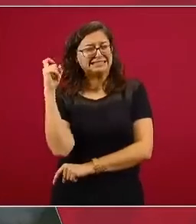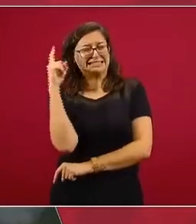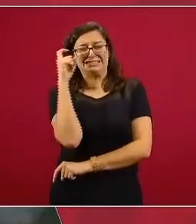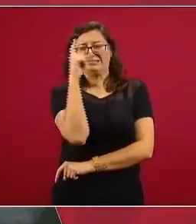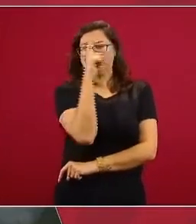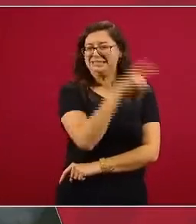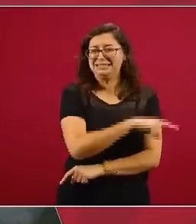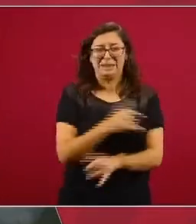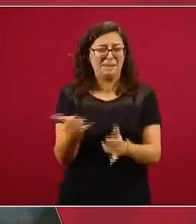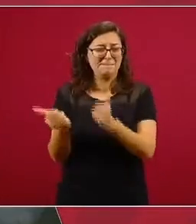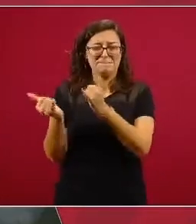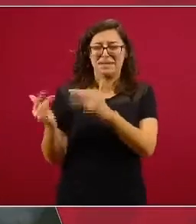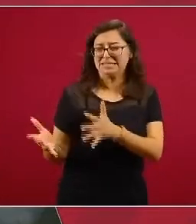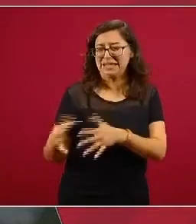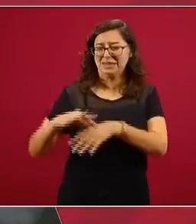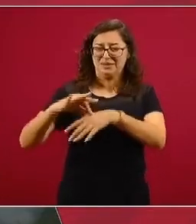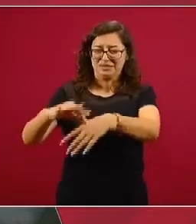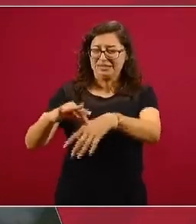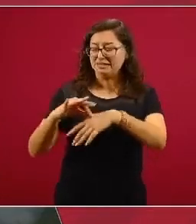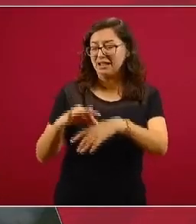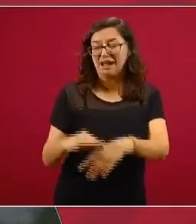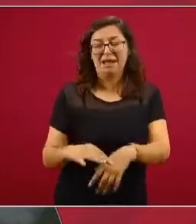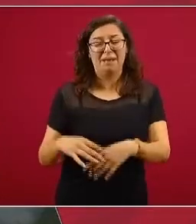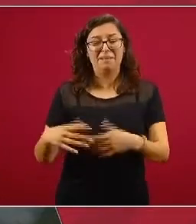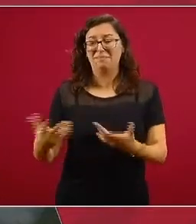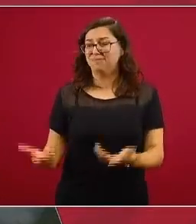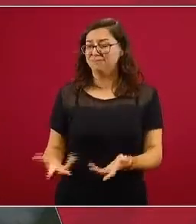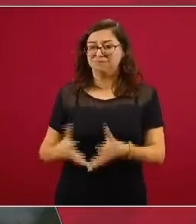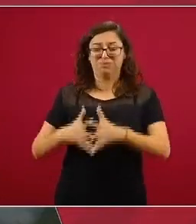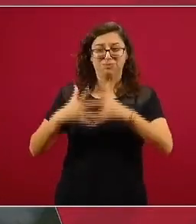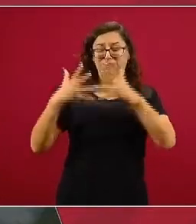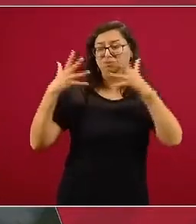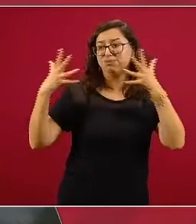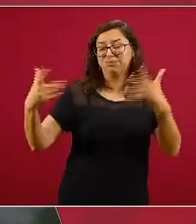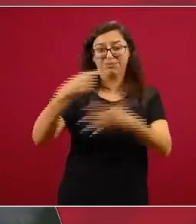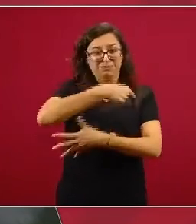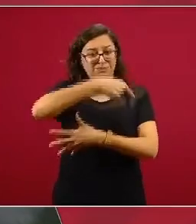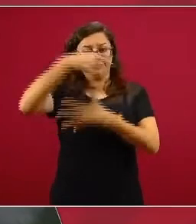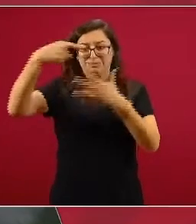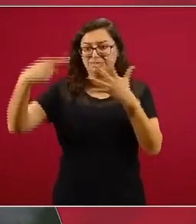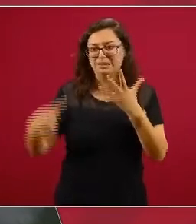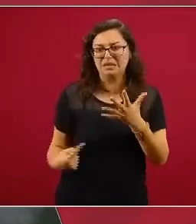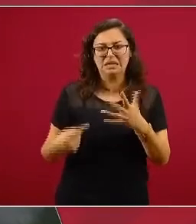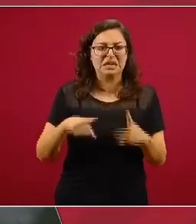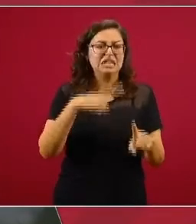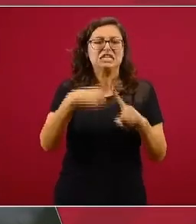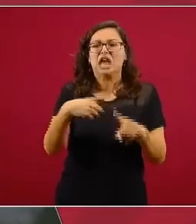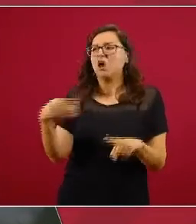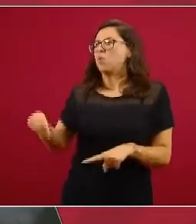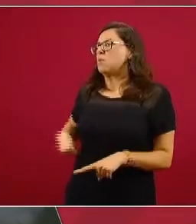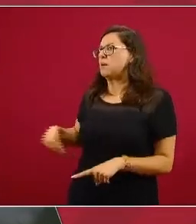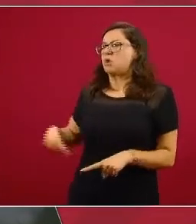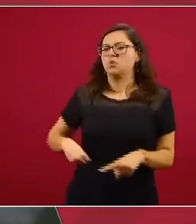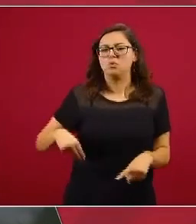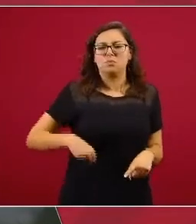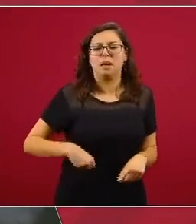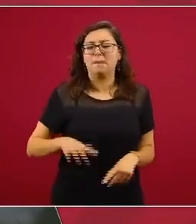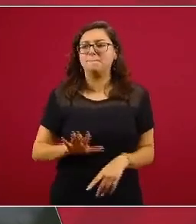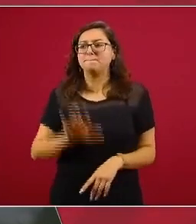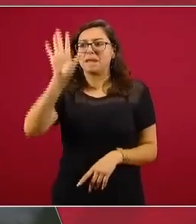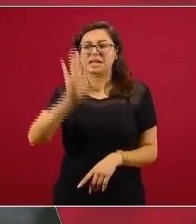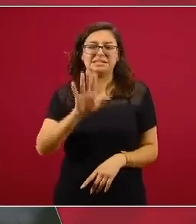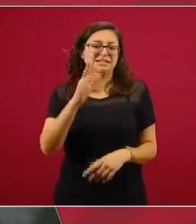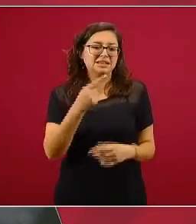esto, eso es otro tipo de pensamiento, un poco más simple, un poco como el de los niños, digamos, con perdón de los